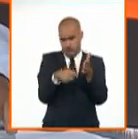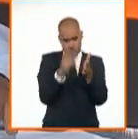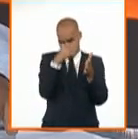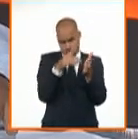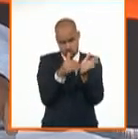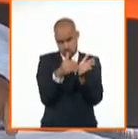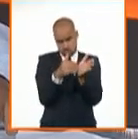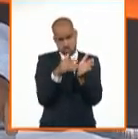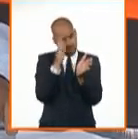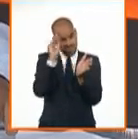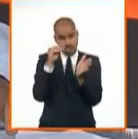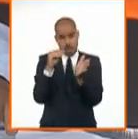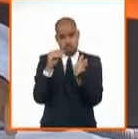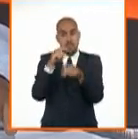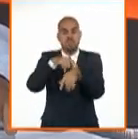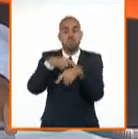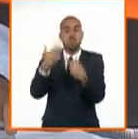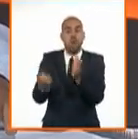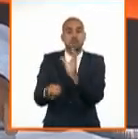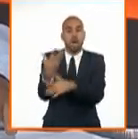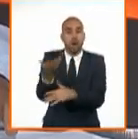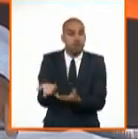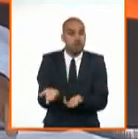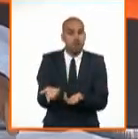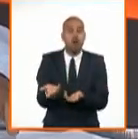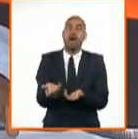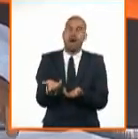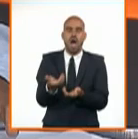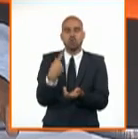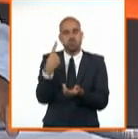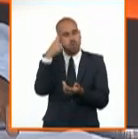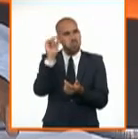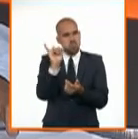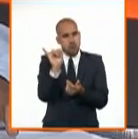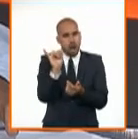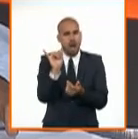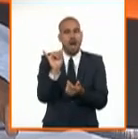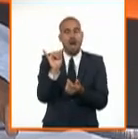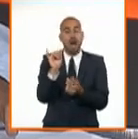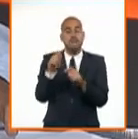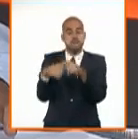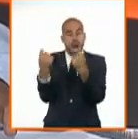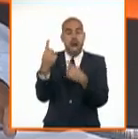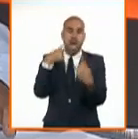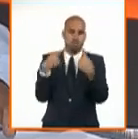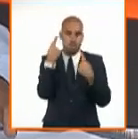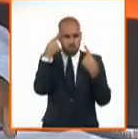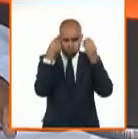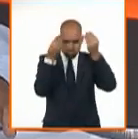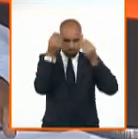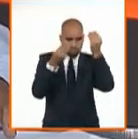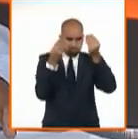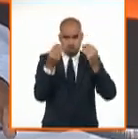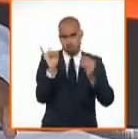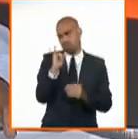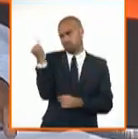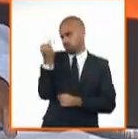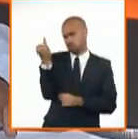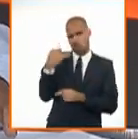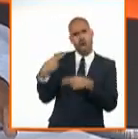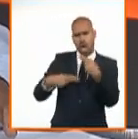el momento en que va a salir por los índices también existen índices de avería que se tienen en cuenta de manera internacional en los bloques